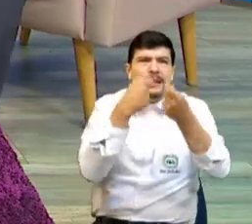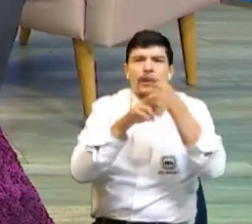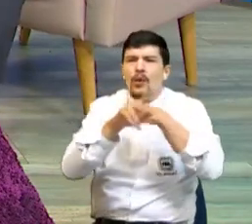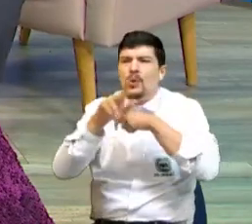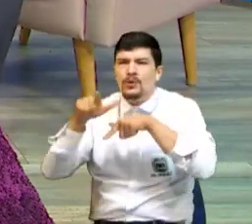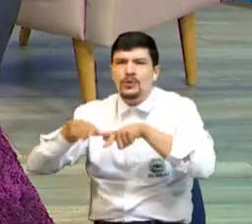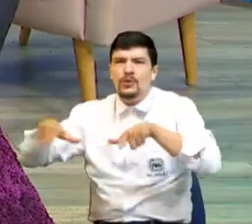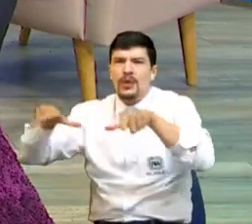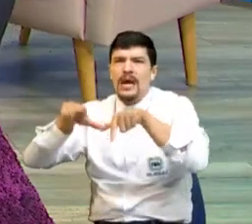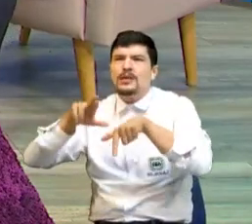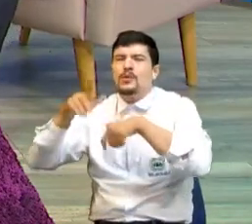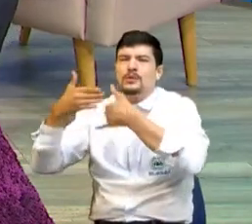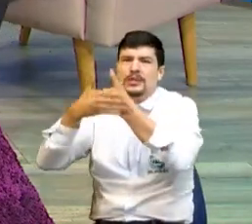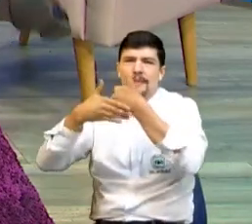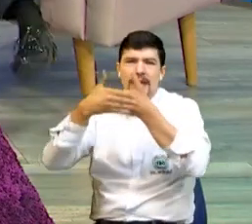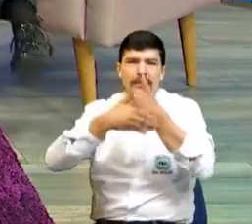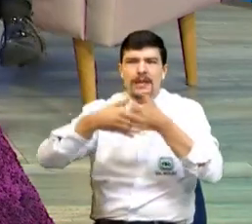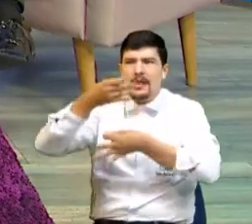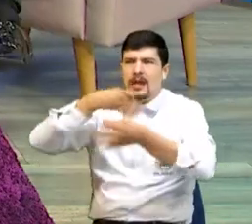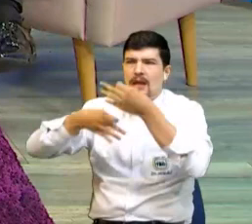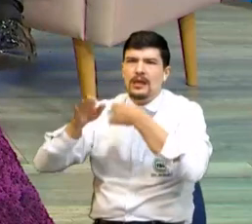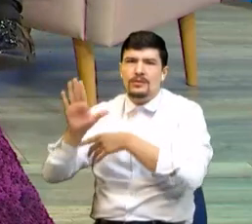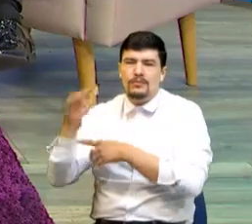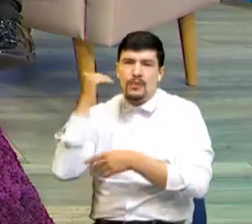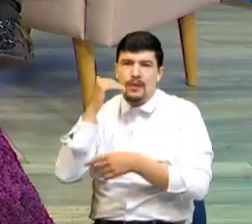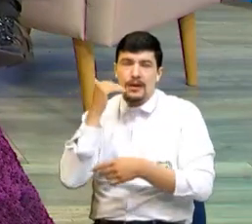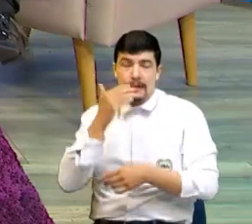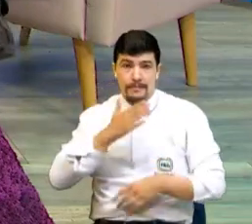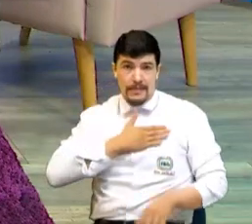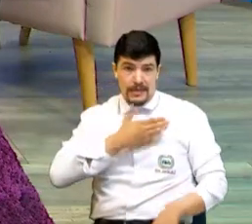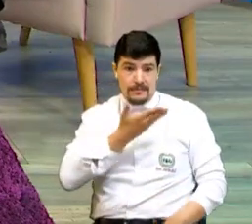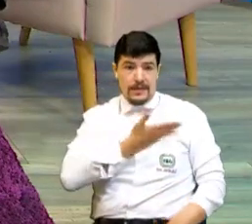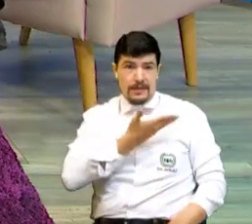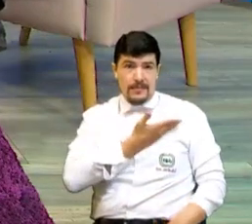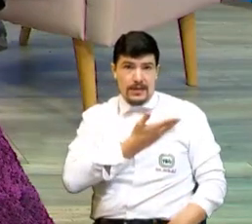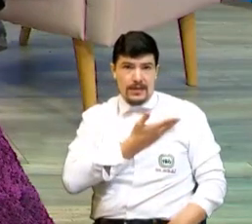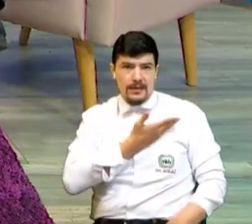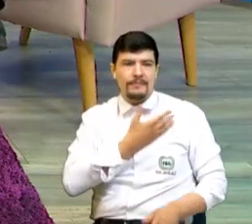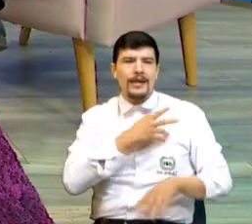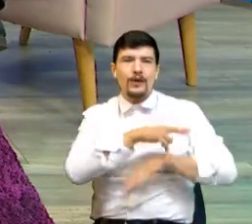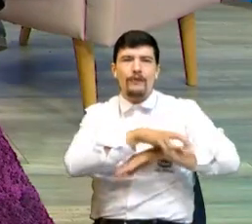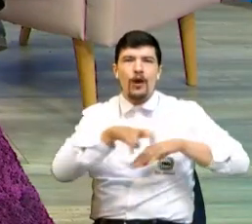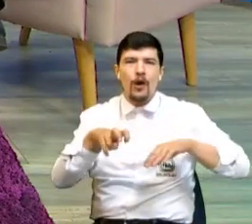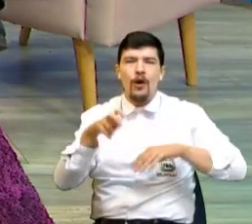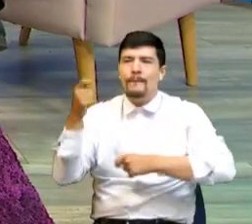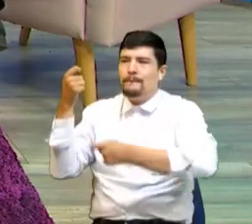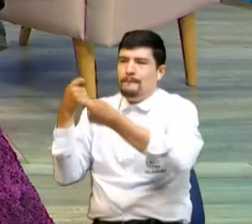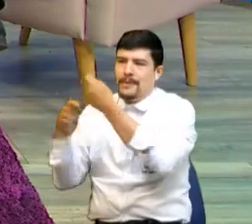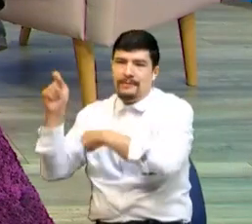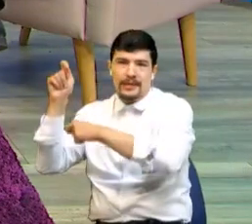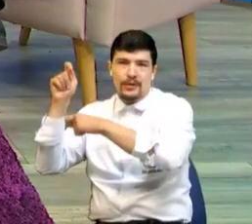para otro departamento, uh-huh. Intercambiaron. Entonces mi madrastra me raptó, o sea, me vendió.